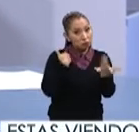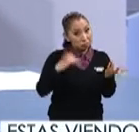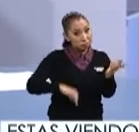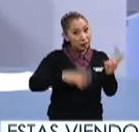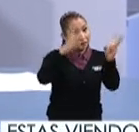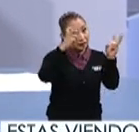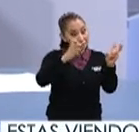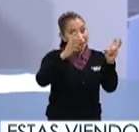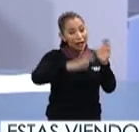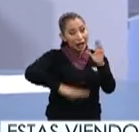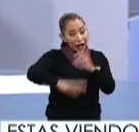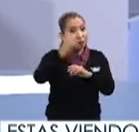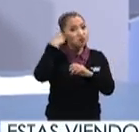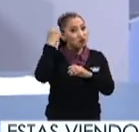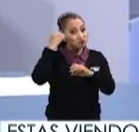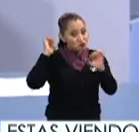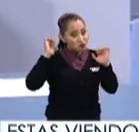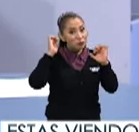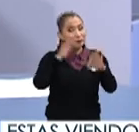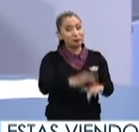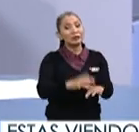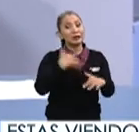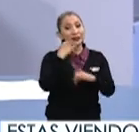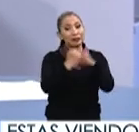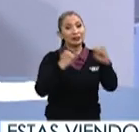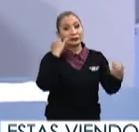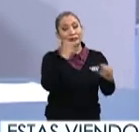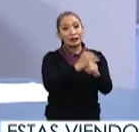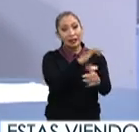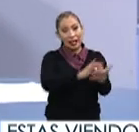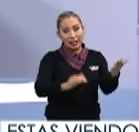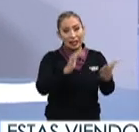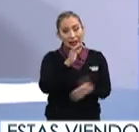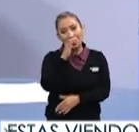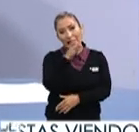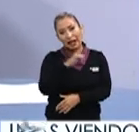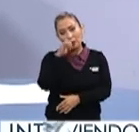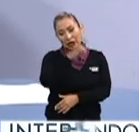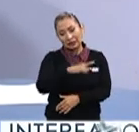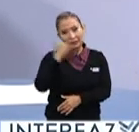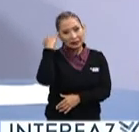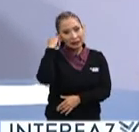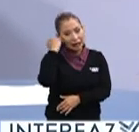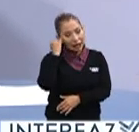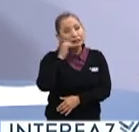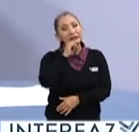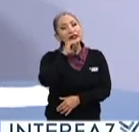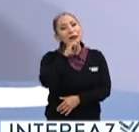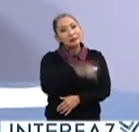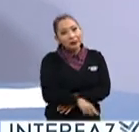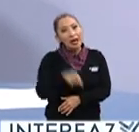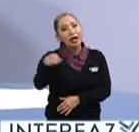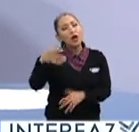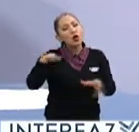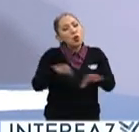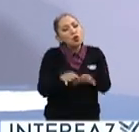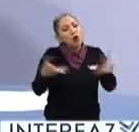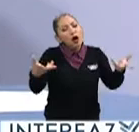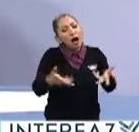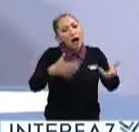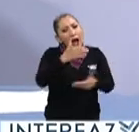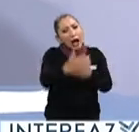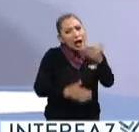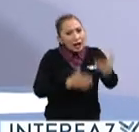interesantes temas sobre este Congreso Internacional de Lenguas Indígenas y también cómo se desarrollan